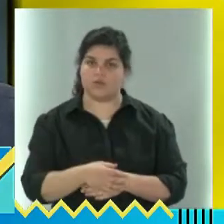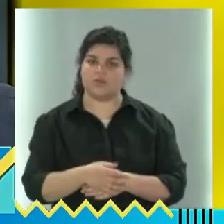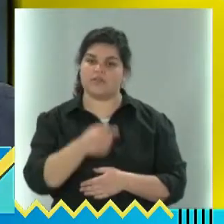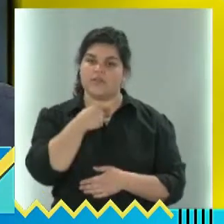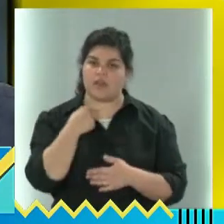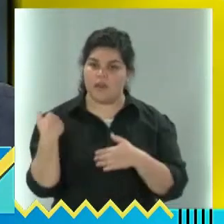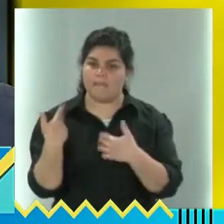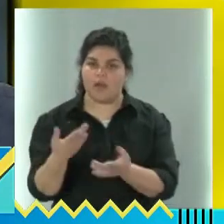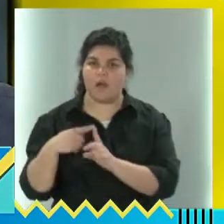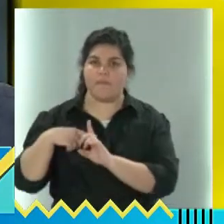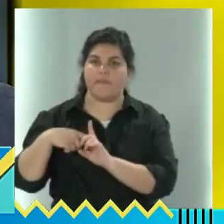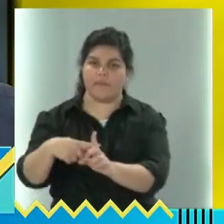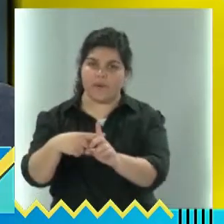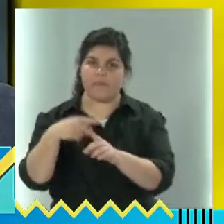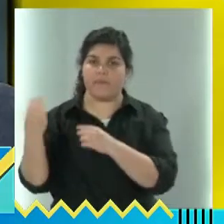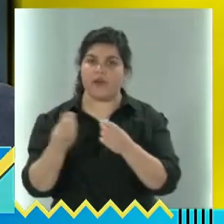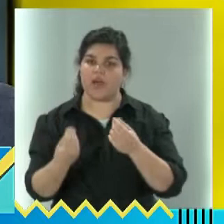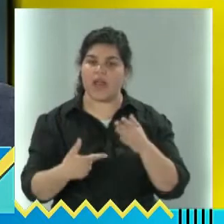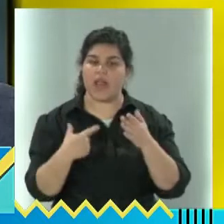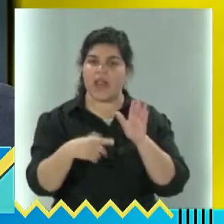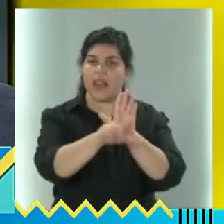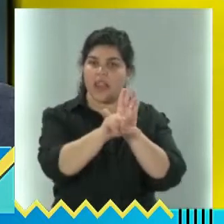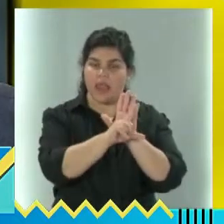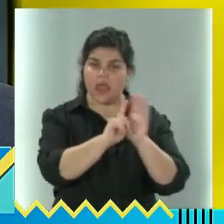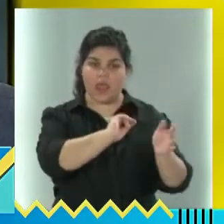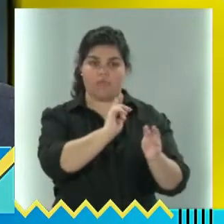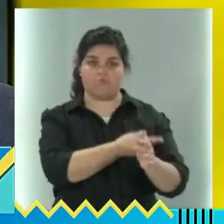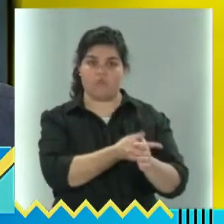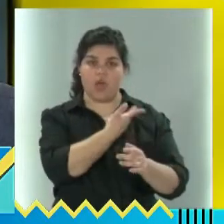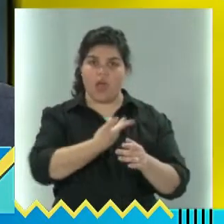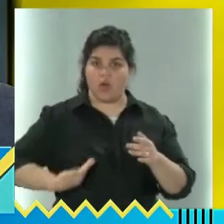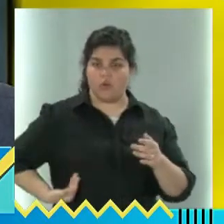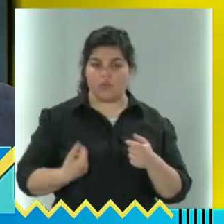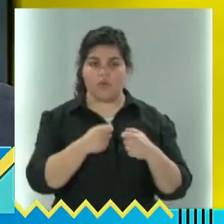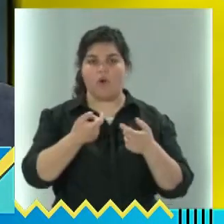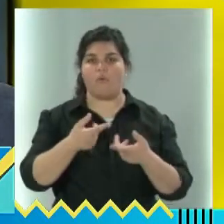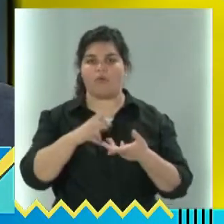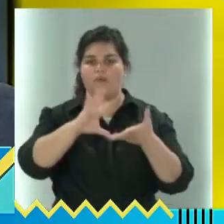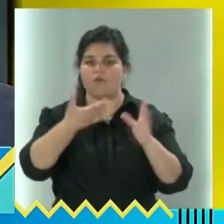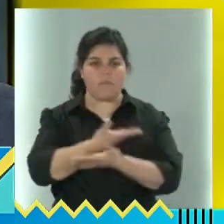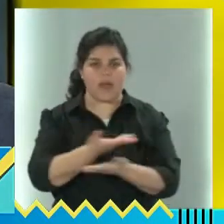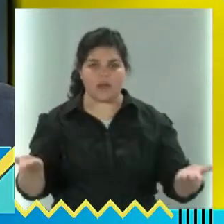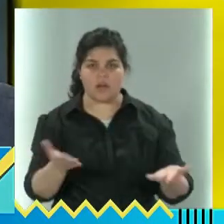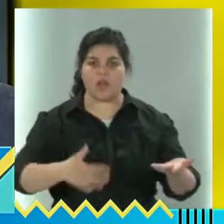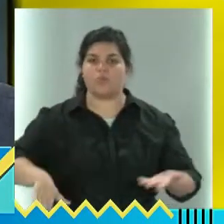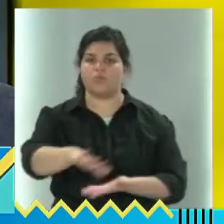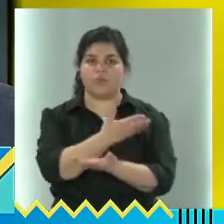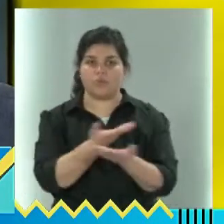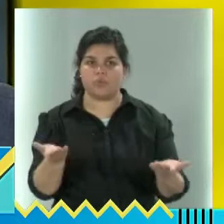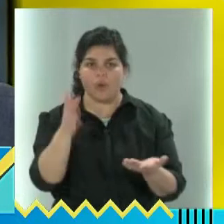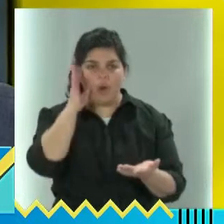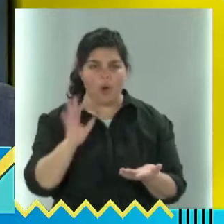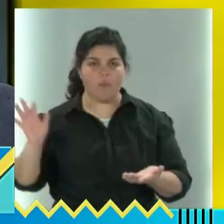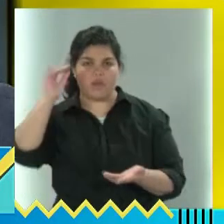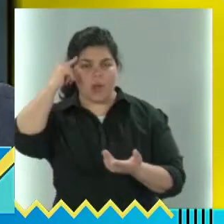por supuesto, para que las leyes que propone el Ejecutivo tengan una mirada más amplia, que tenga una mirada de la gente que también tiene otra